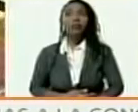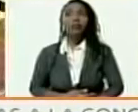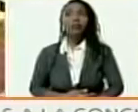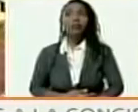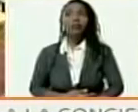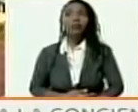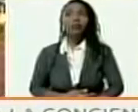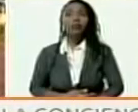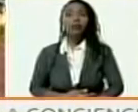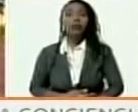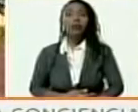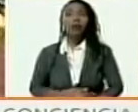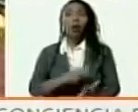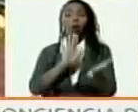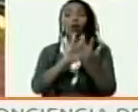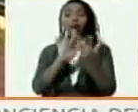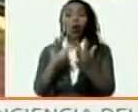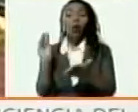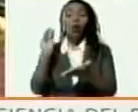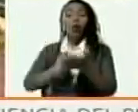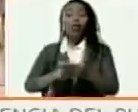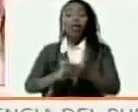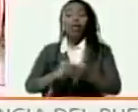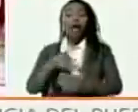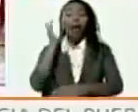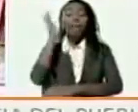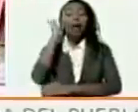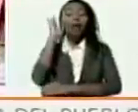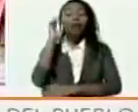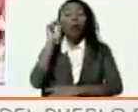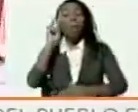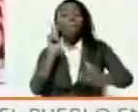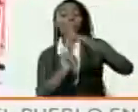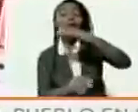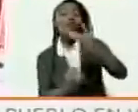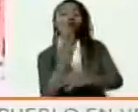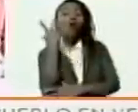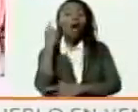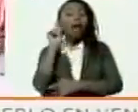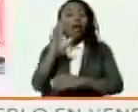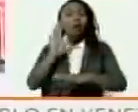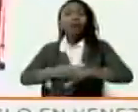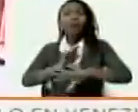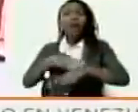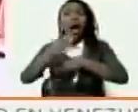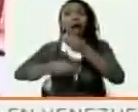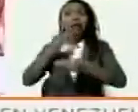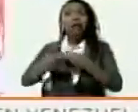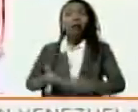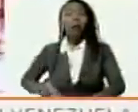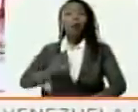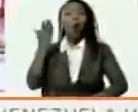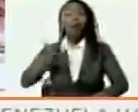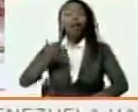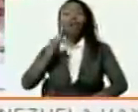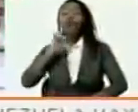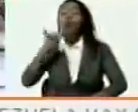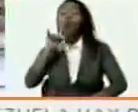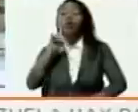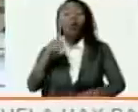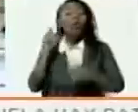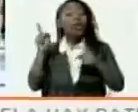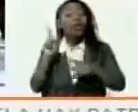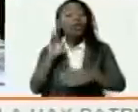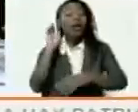El contacto lo establecemos desde el Palacio de Miraflores a propósito de generarse destacada información desde